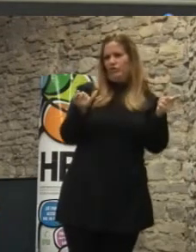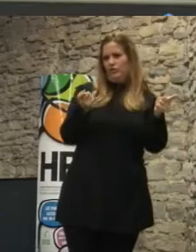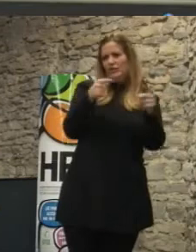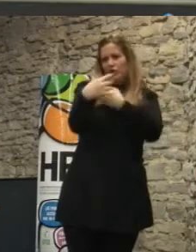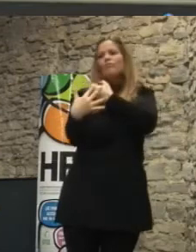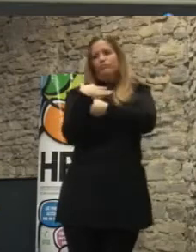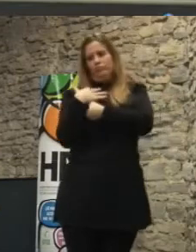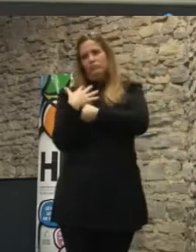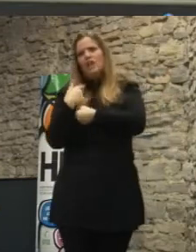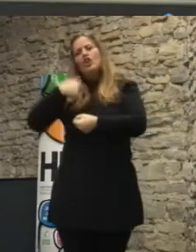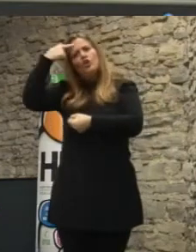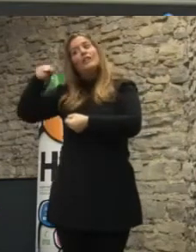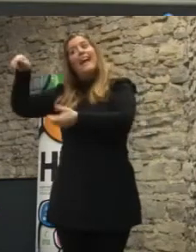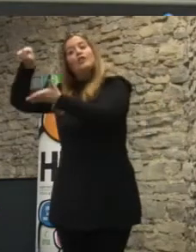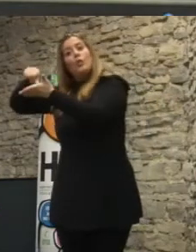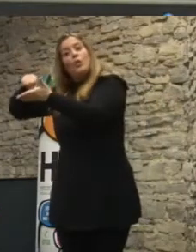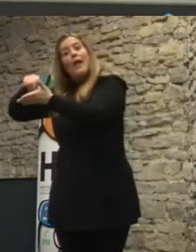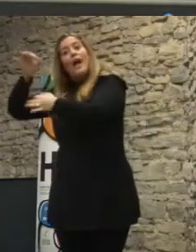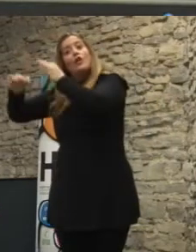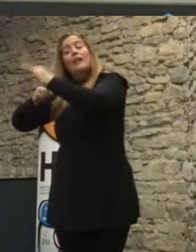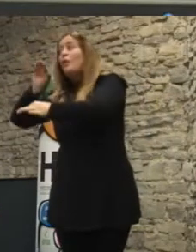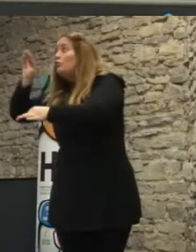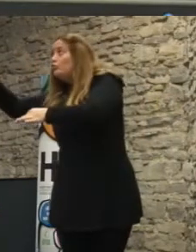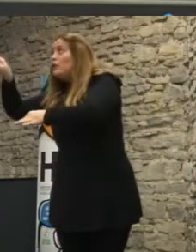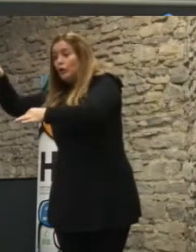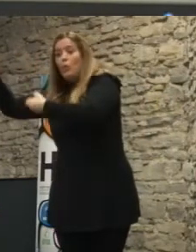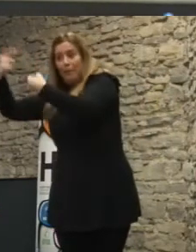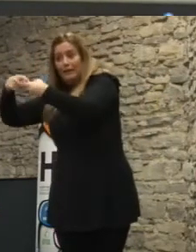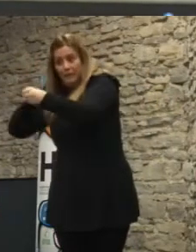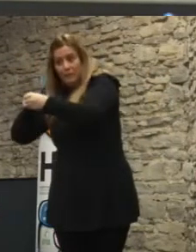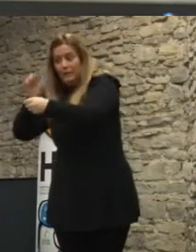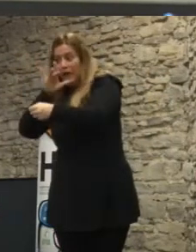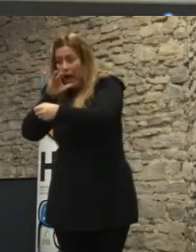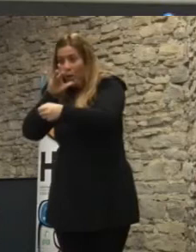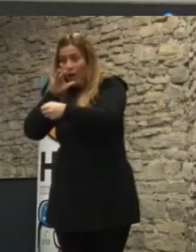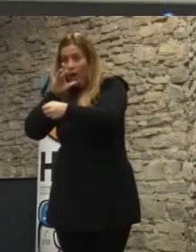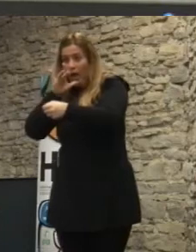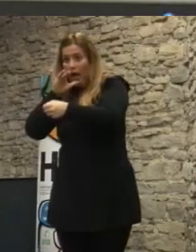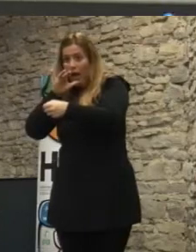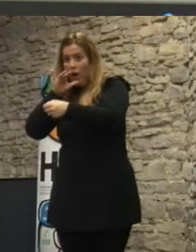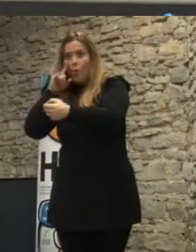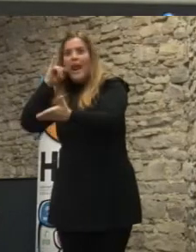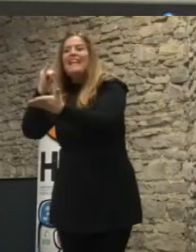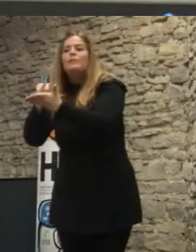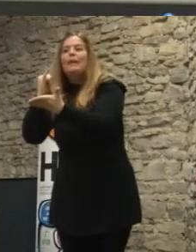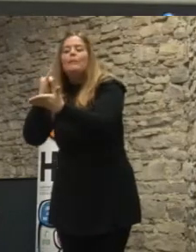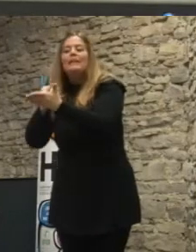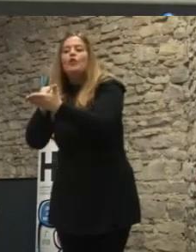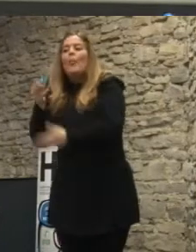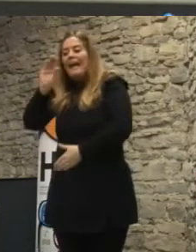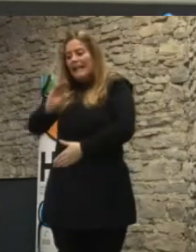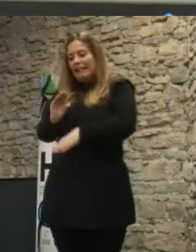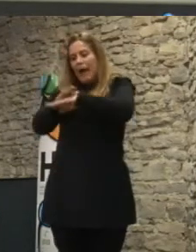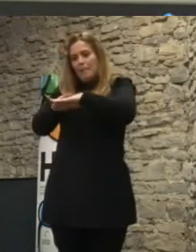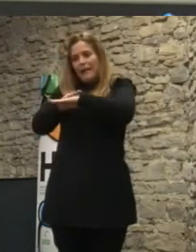que en tu ciudad, en la administración en donde tú estás, se está llevando a cabo un experimento de renta básica que